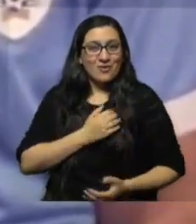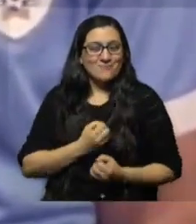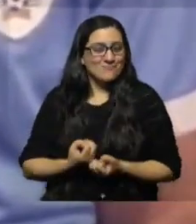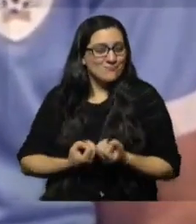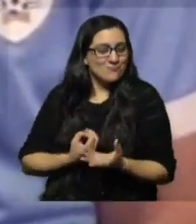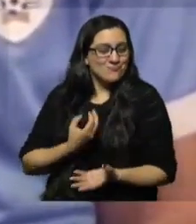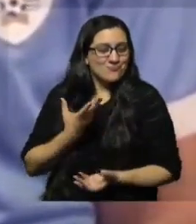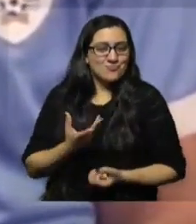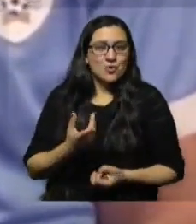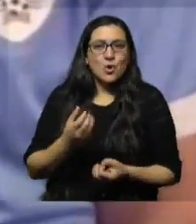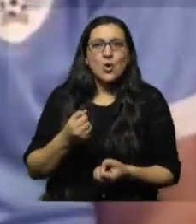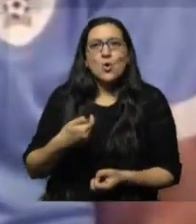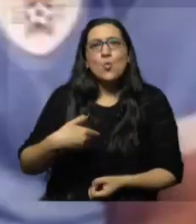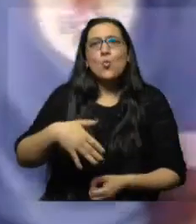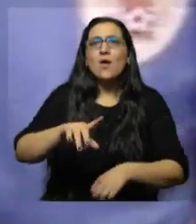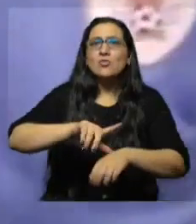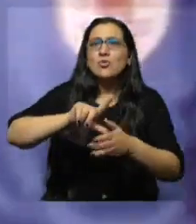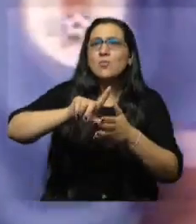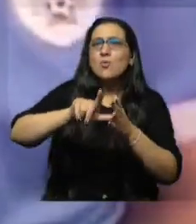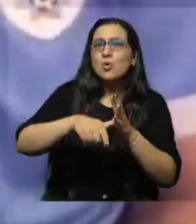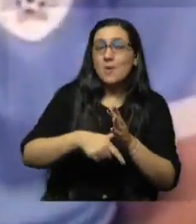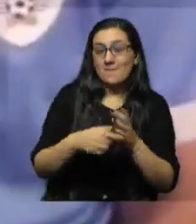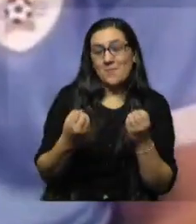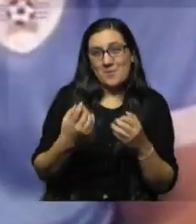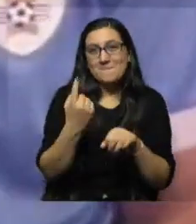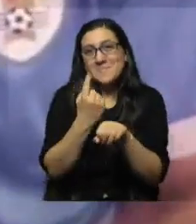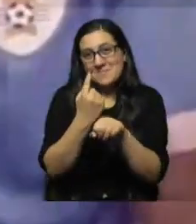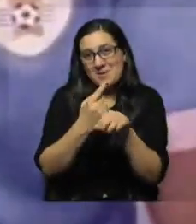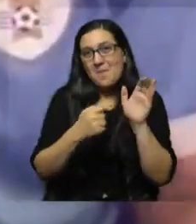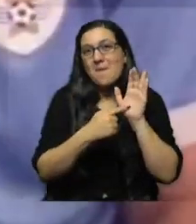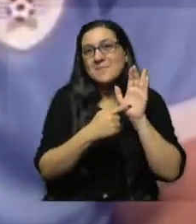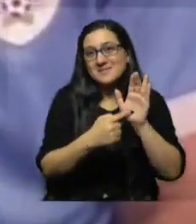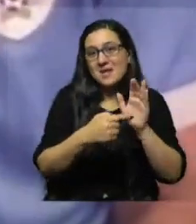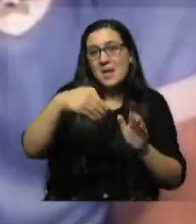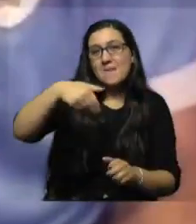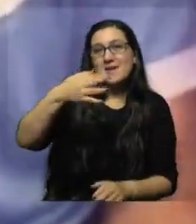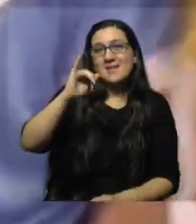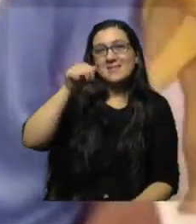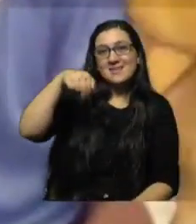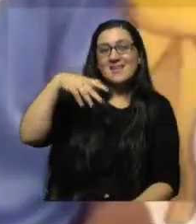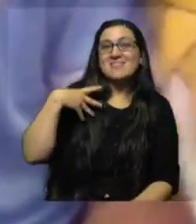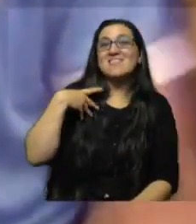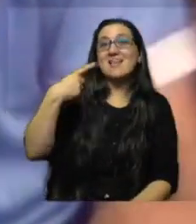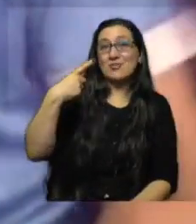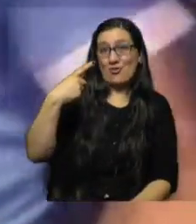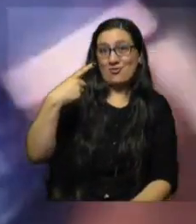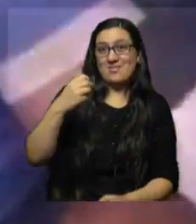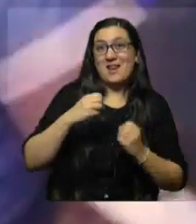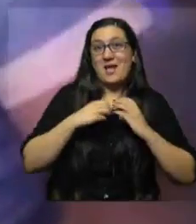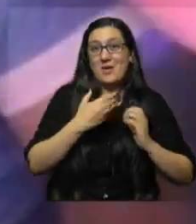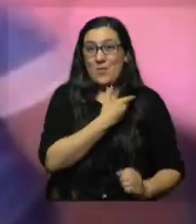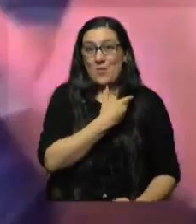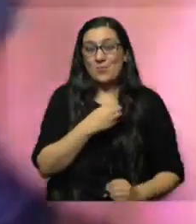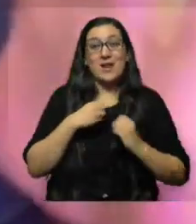trabajando? Bueno, primero nos vamos a presentar. Está Martín, director de la escuela. Hola. Ahí